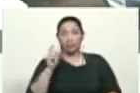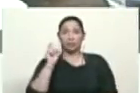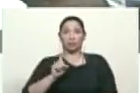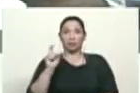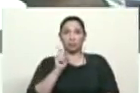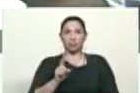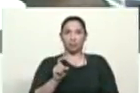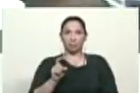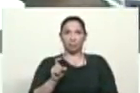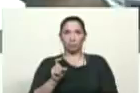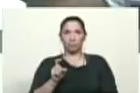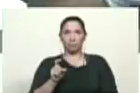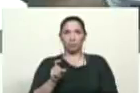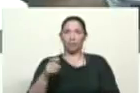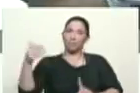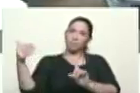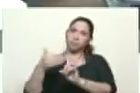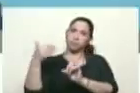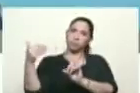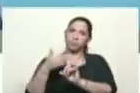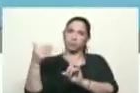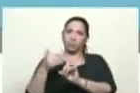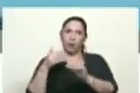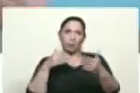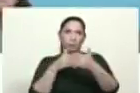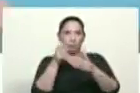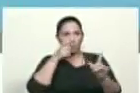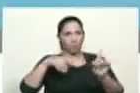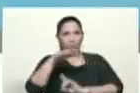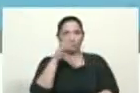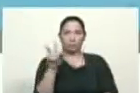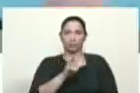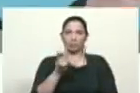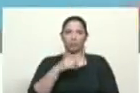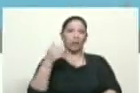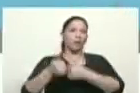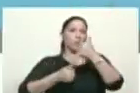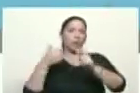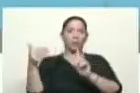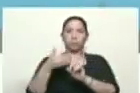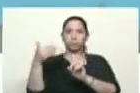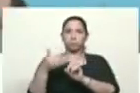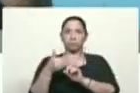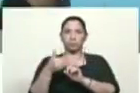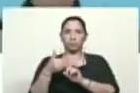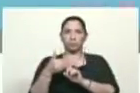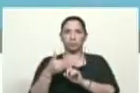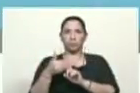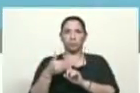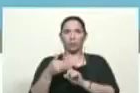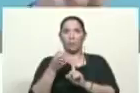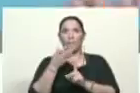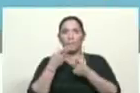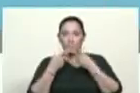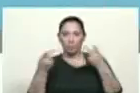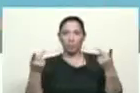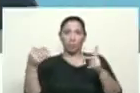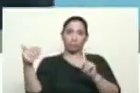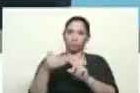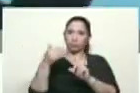necesitamos es que cesen las agresiones contra el pueblo venezolano. ¿Cuáles agresiones? Bueno, las han comentado, agresiones que han